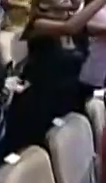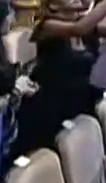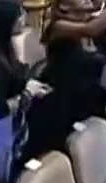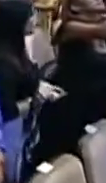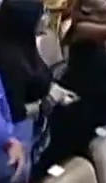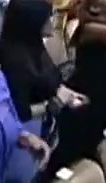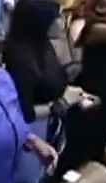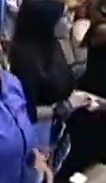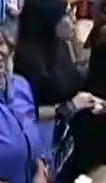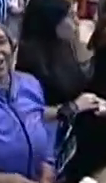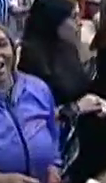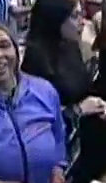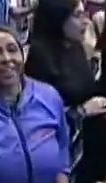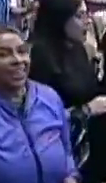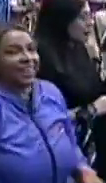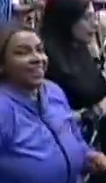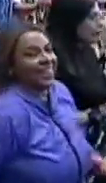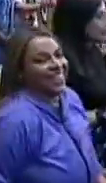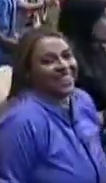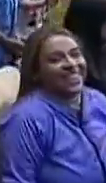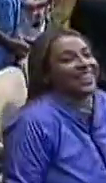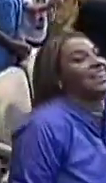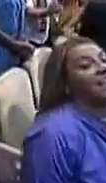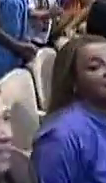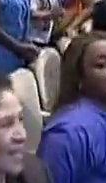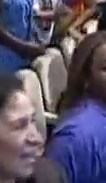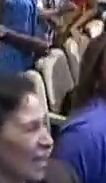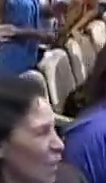perdí, sigo aquí.